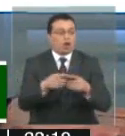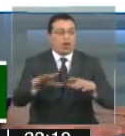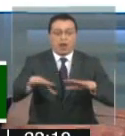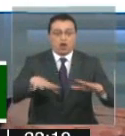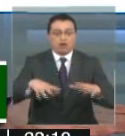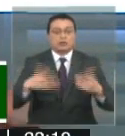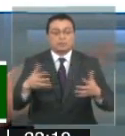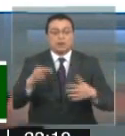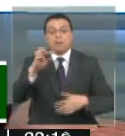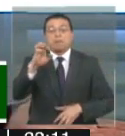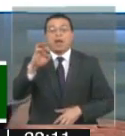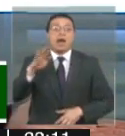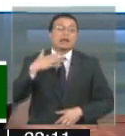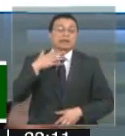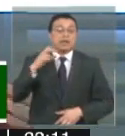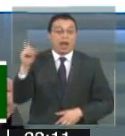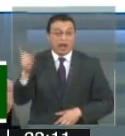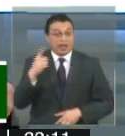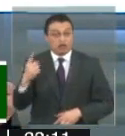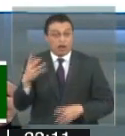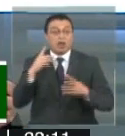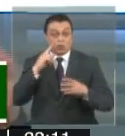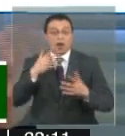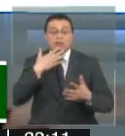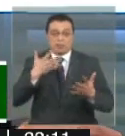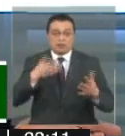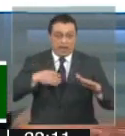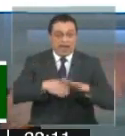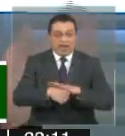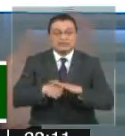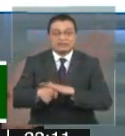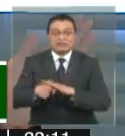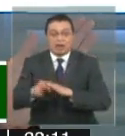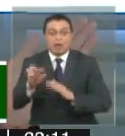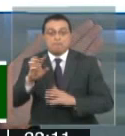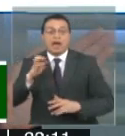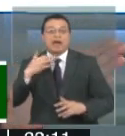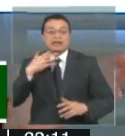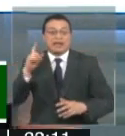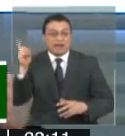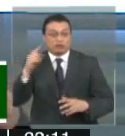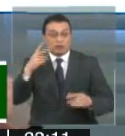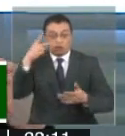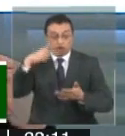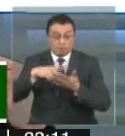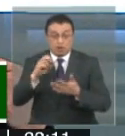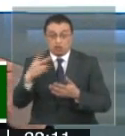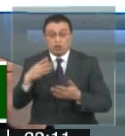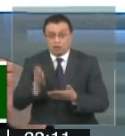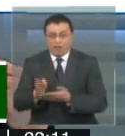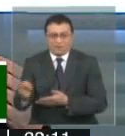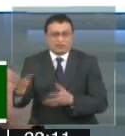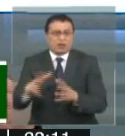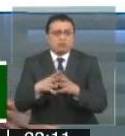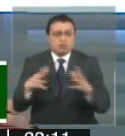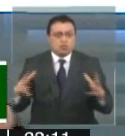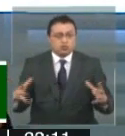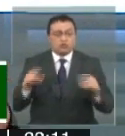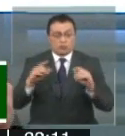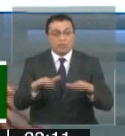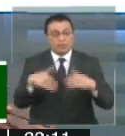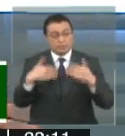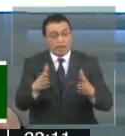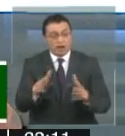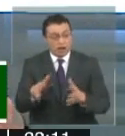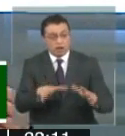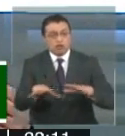ejemplo, en el tema de parques nacionales, hay una política de turismo de accesibilidad en parques nacionales que es desde el año 2002 y se ha avanzado muchísimo, de generar